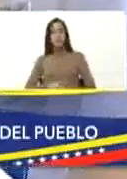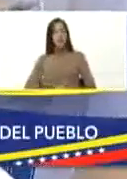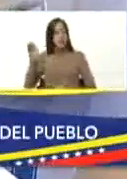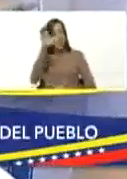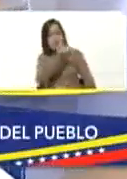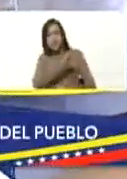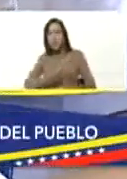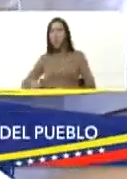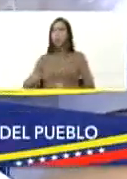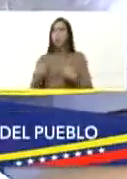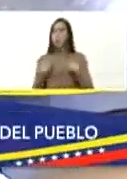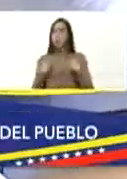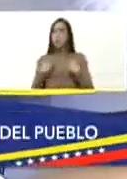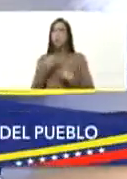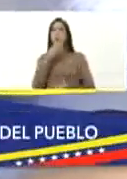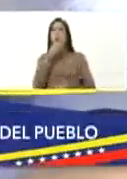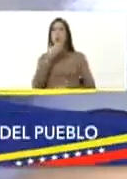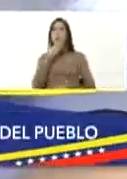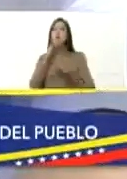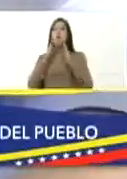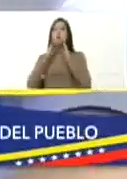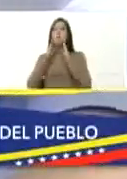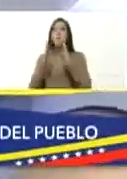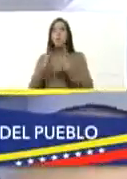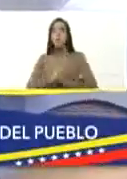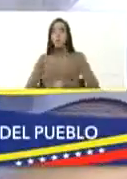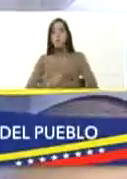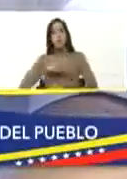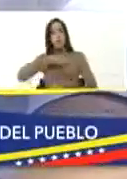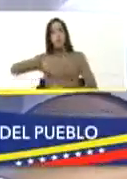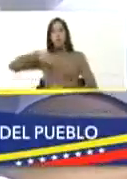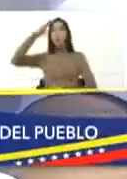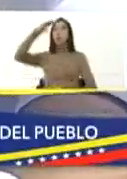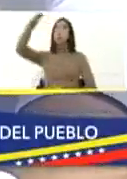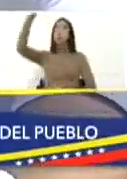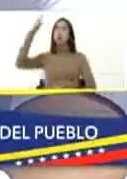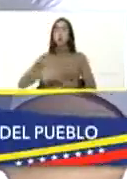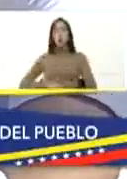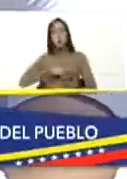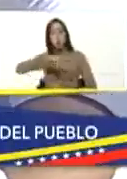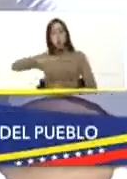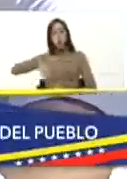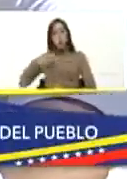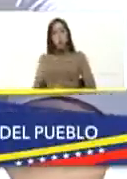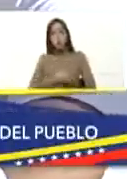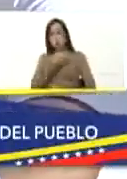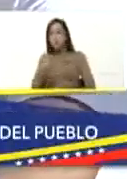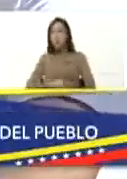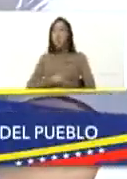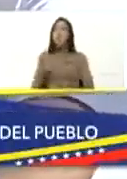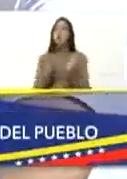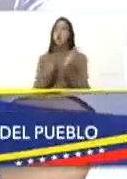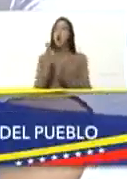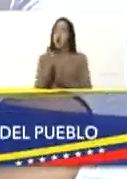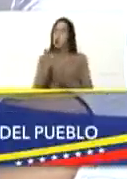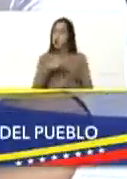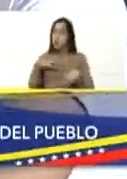vida bella, bendita, de nuestro Dios, de nuestro Señor Jesucristo. Me alegra mucho, de